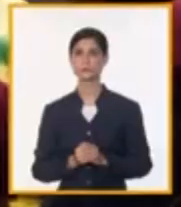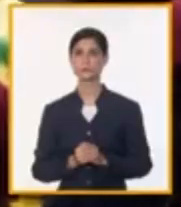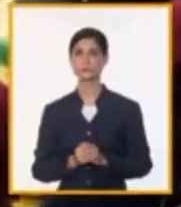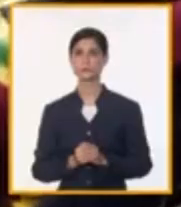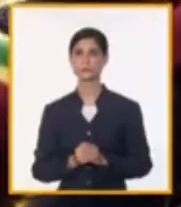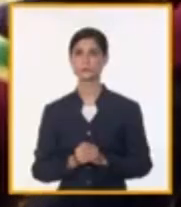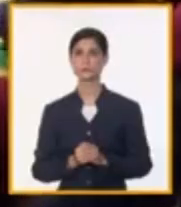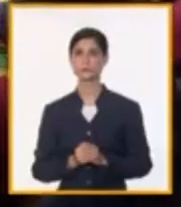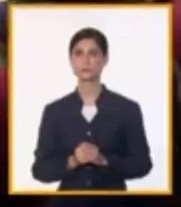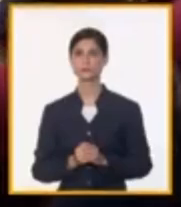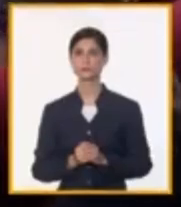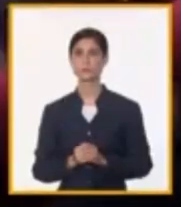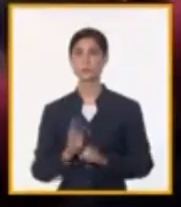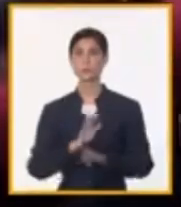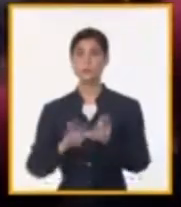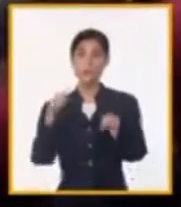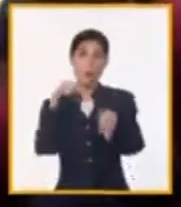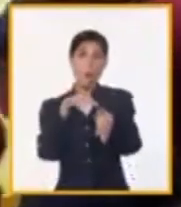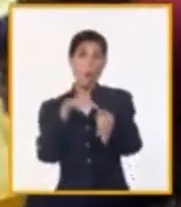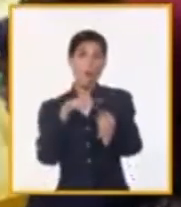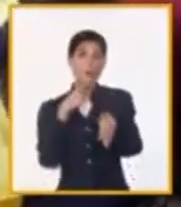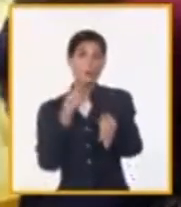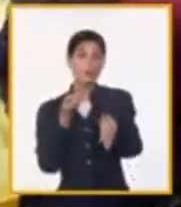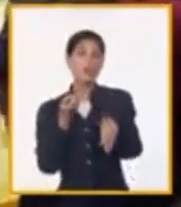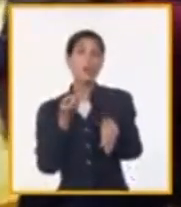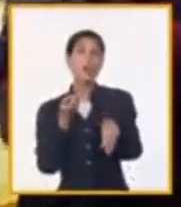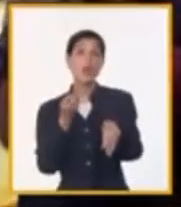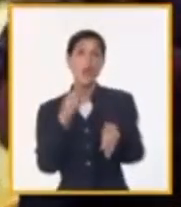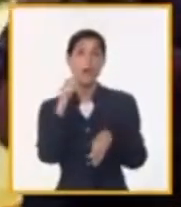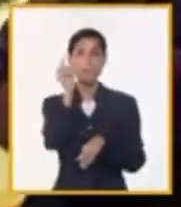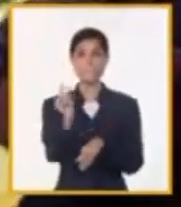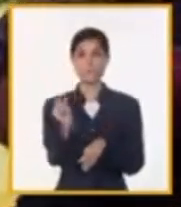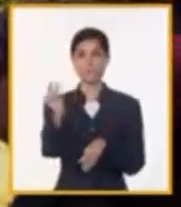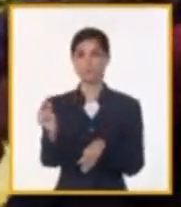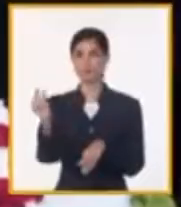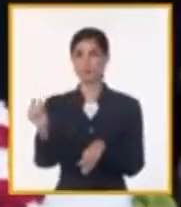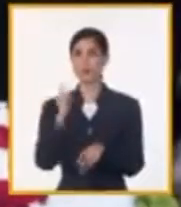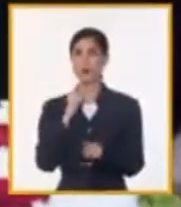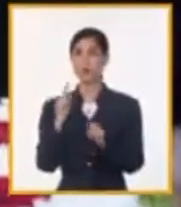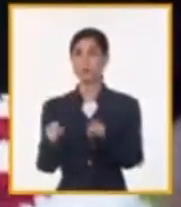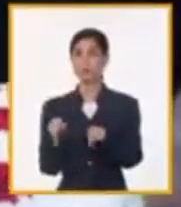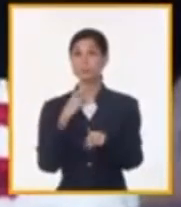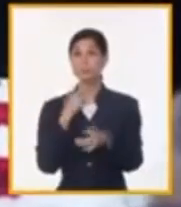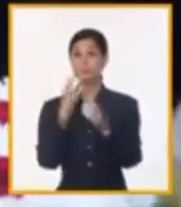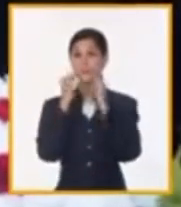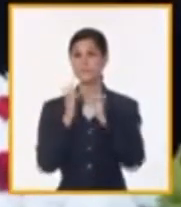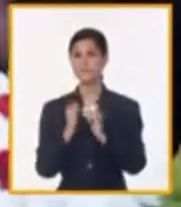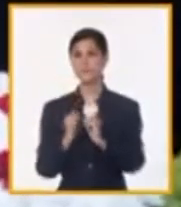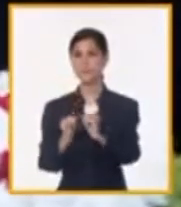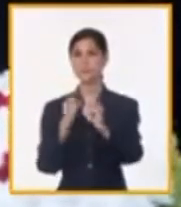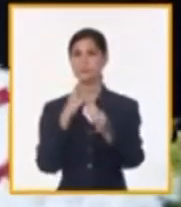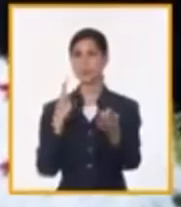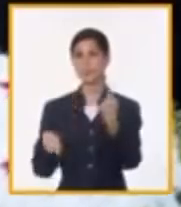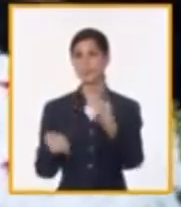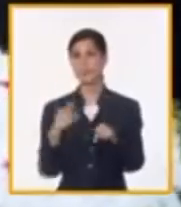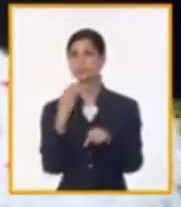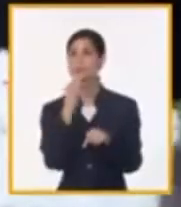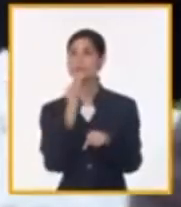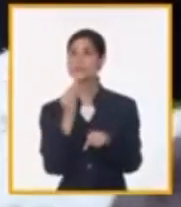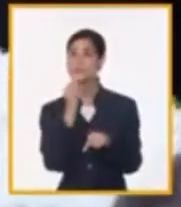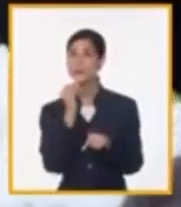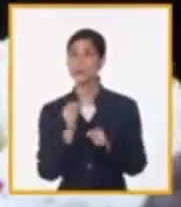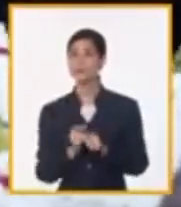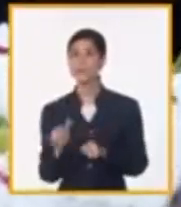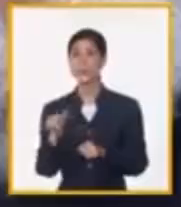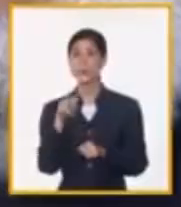unas horas después el número dos debol naim kem anunció una nueva fase en la batalla contra Israel la del ajuste de